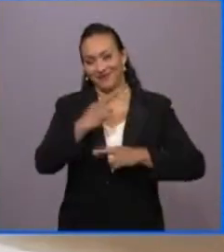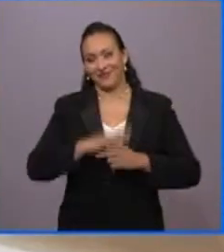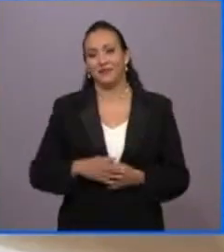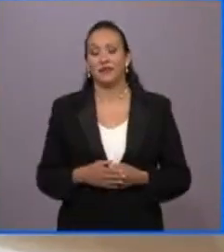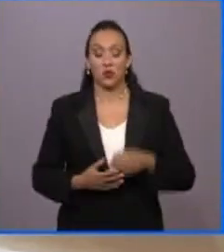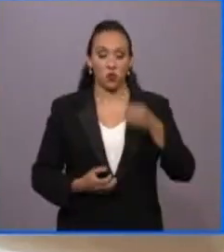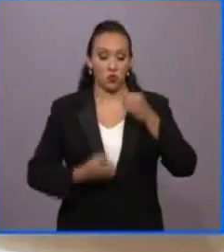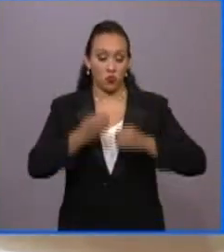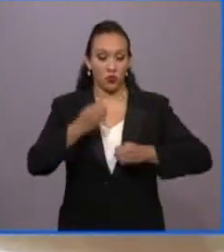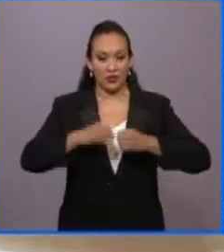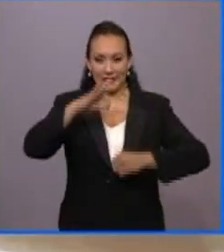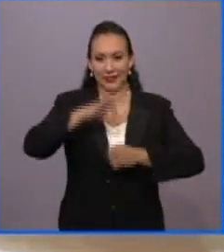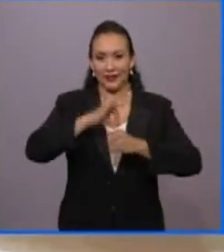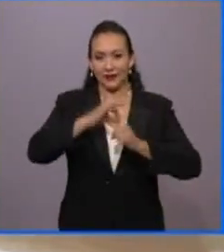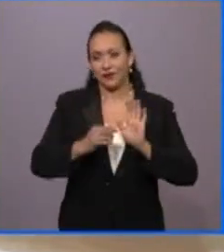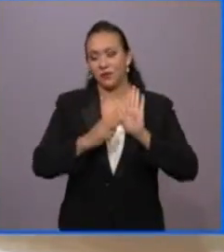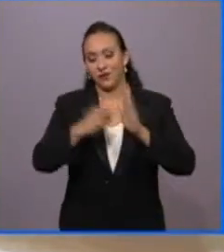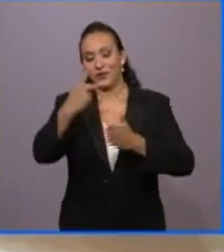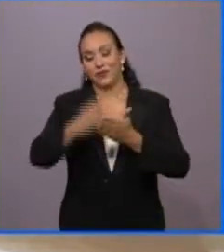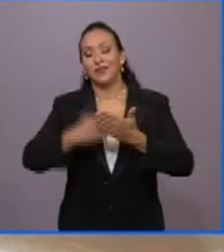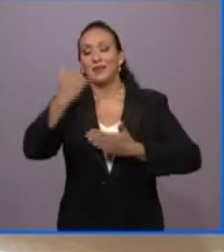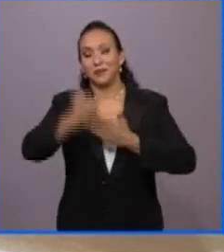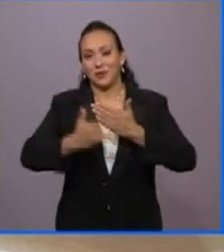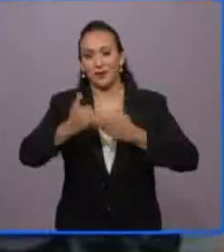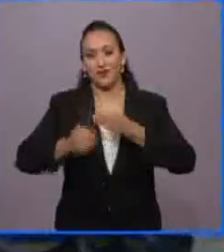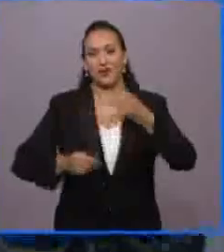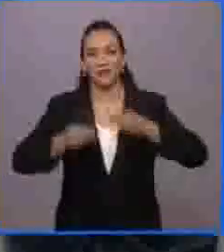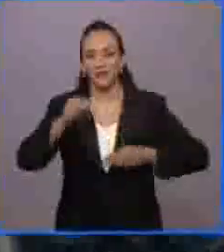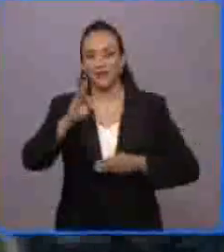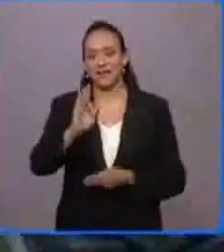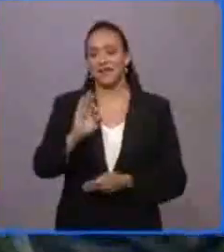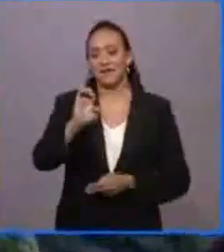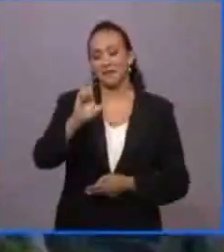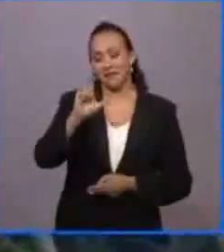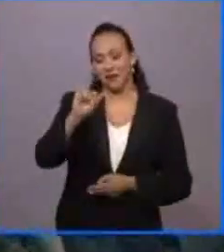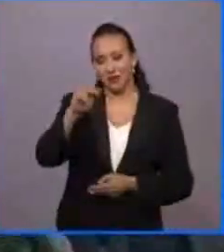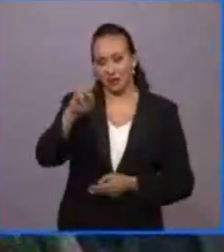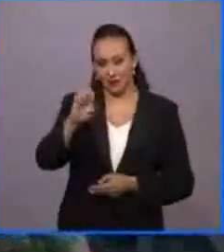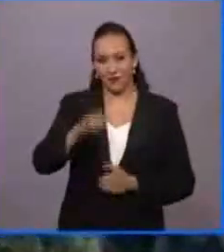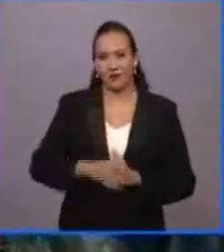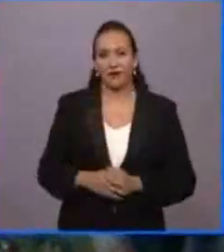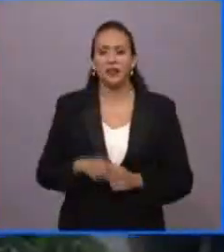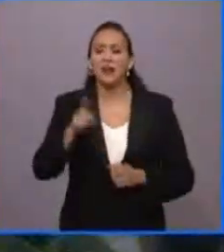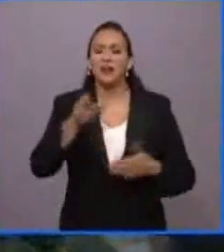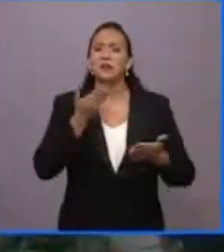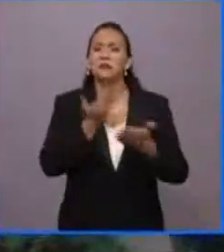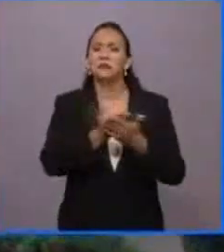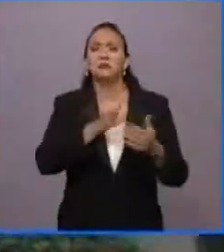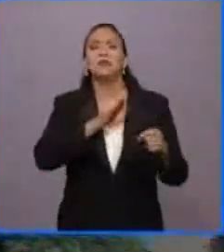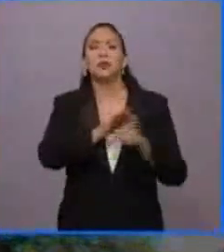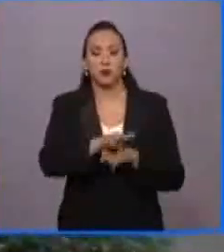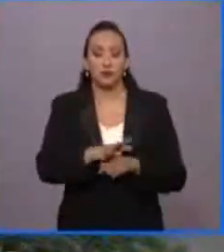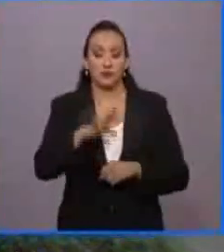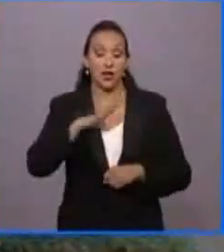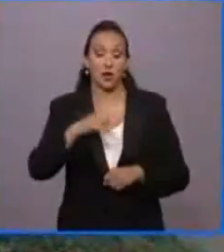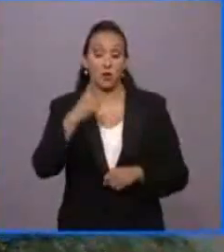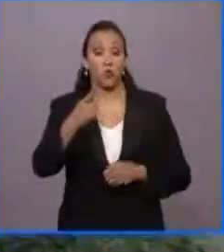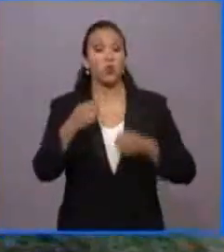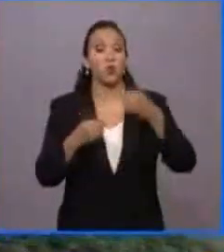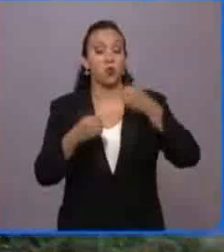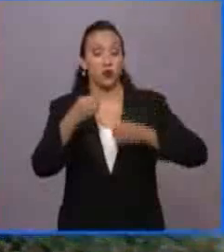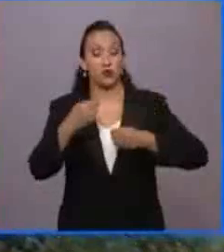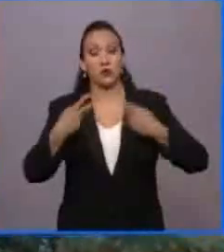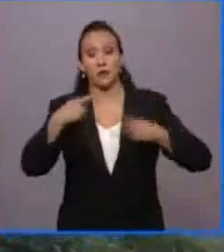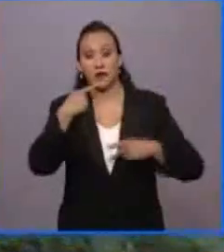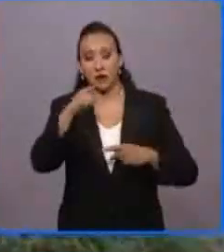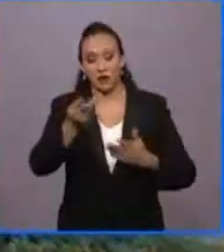El Tribunal Electoral dio a conocer el proyecto del magistrado Felipe de la Mata Pizaña, con el que propone resolver el juicio ciudadano presentado